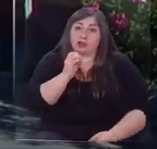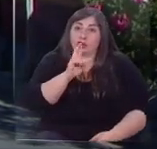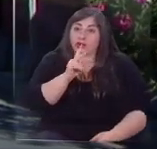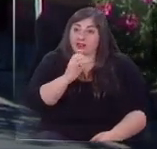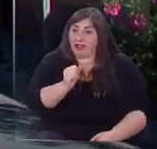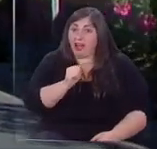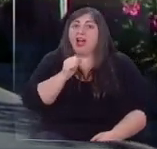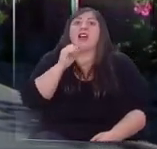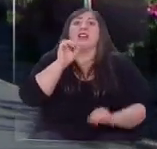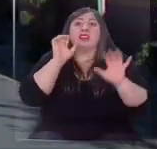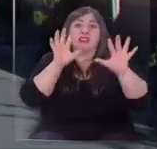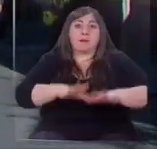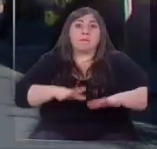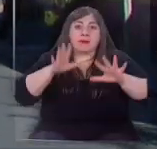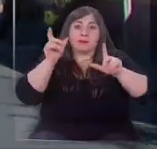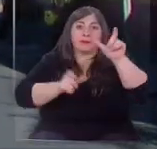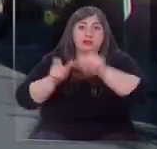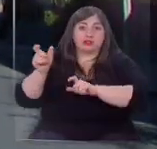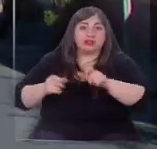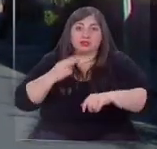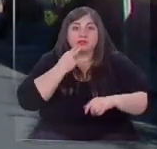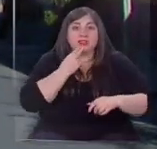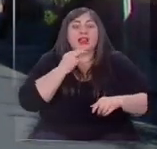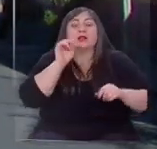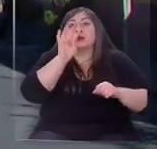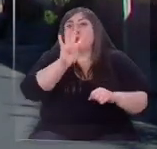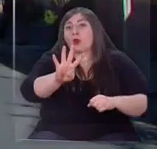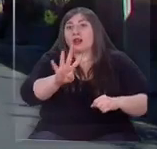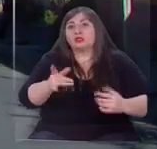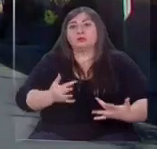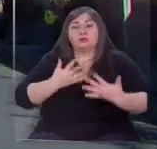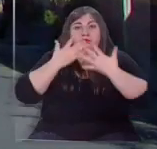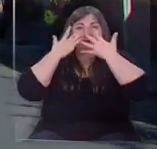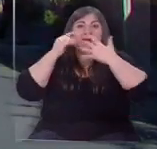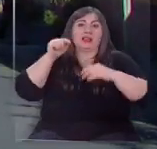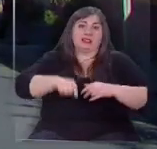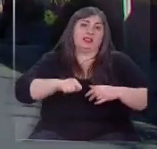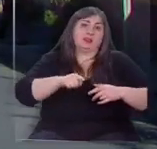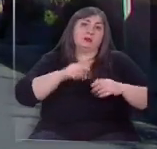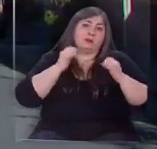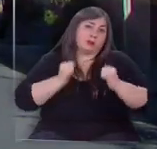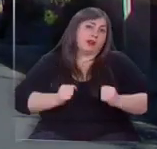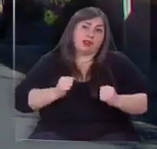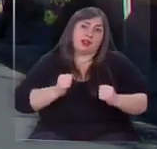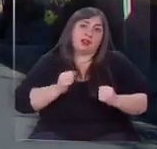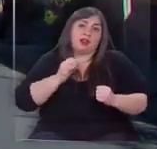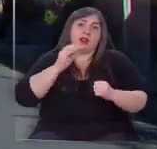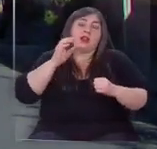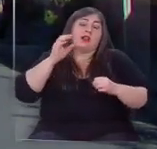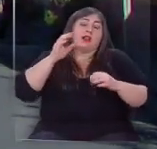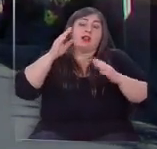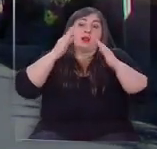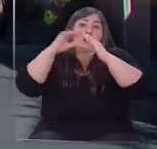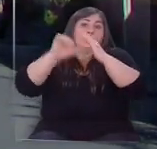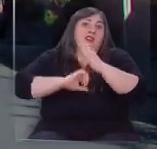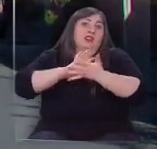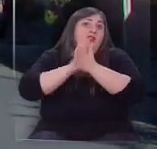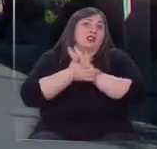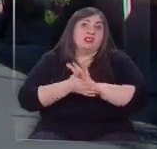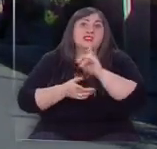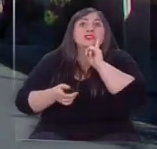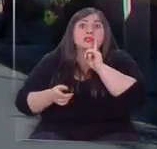habitantes, hay 4 contagiados. Aquí podría haber una cuarentena total. Tenemos